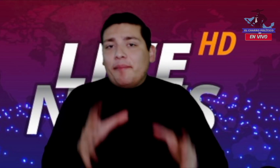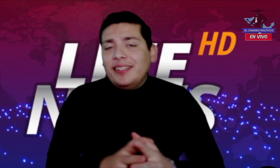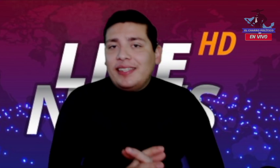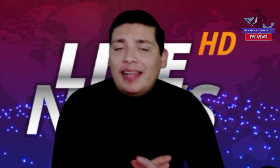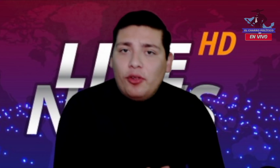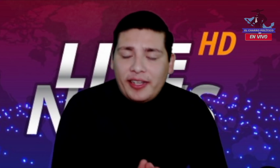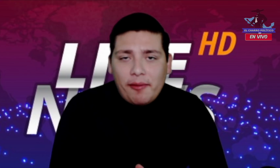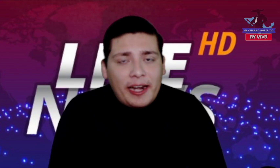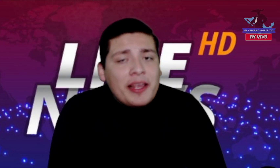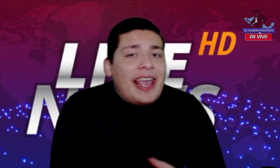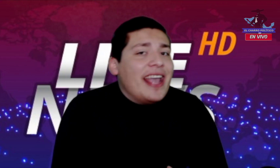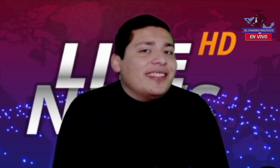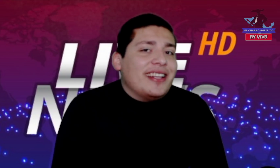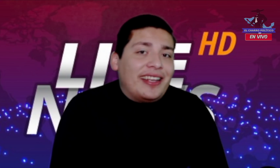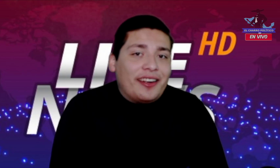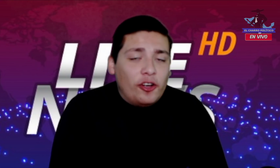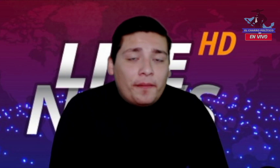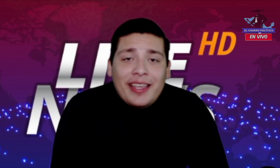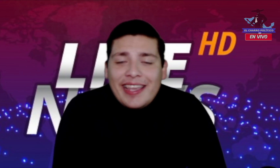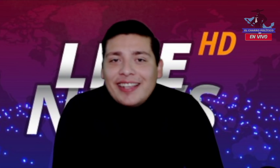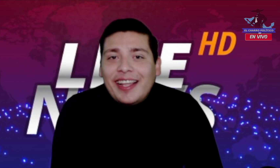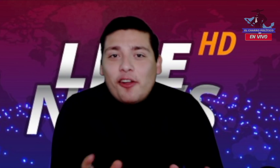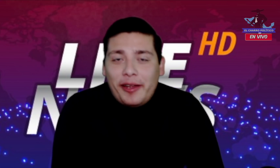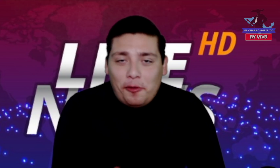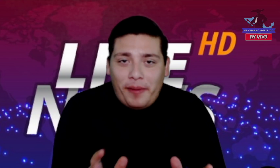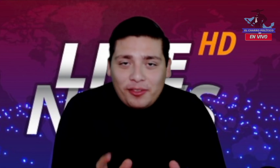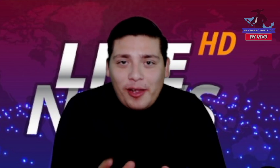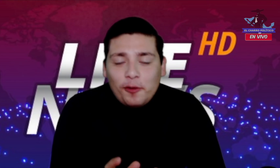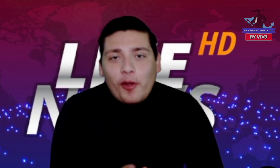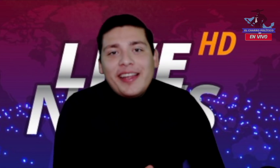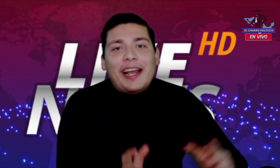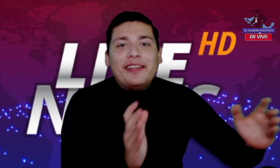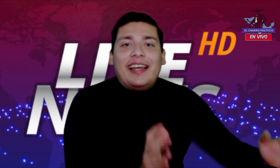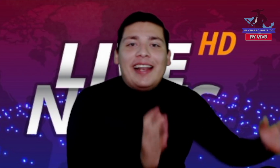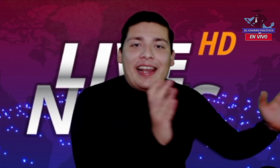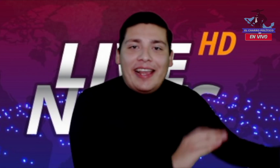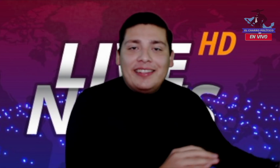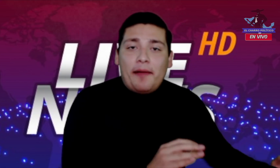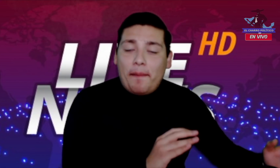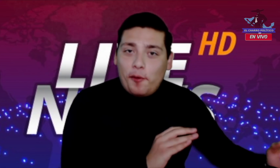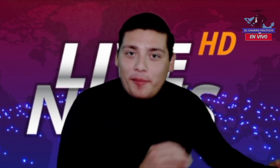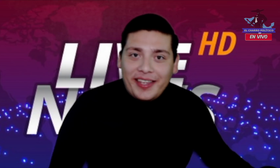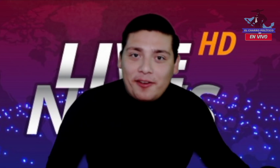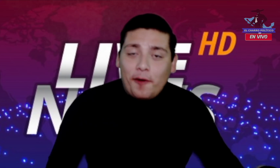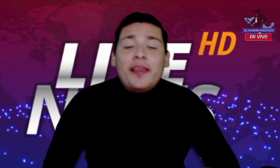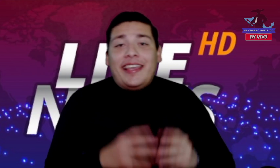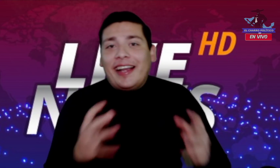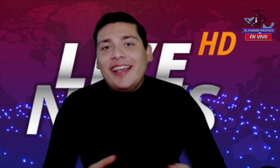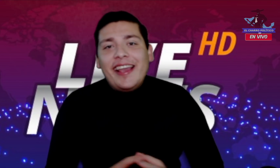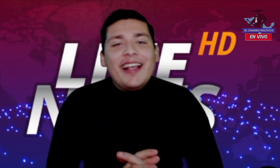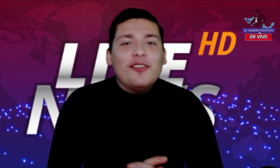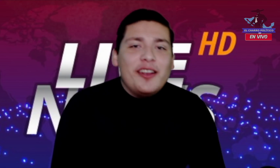El que más está dando de qué hablar es Quintana Roo, y es que Roberto Palazuelos puede encabezar la alianza Va por México,